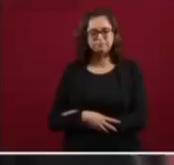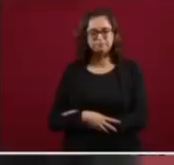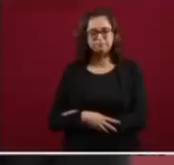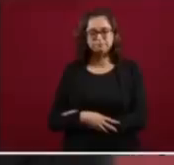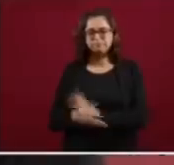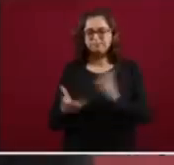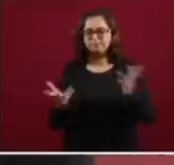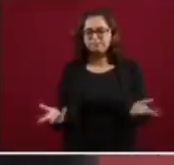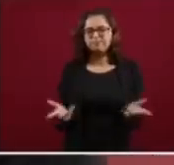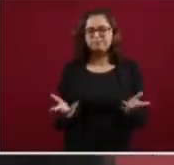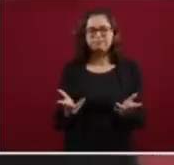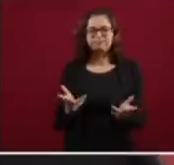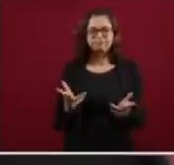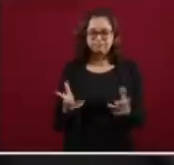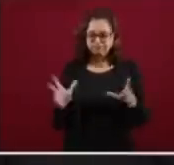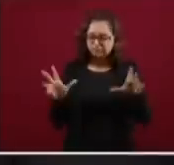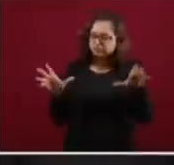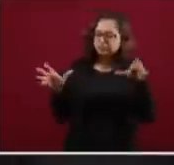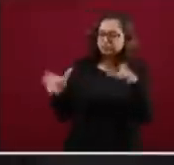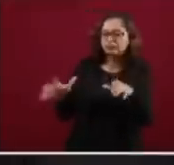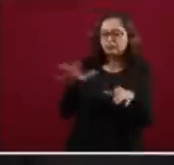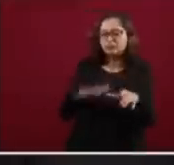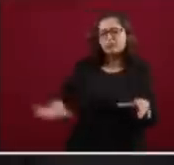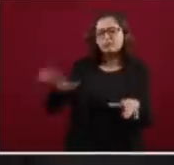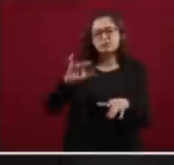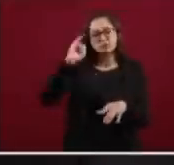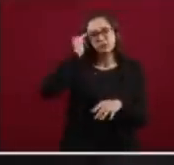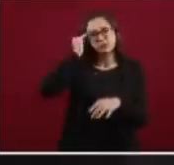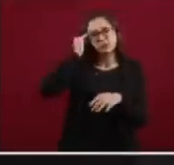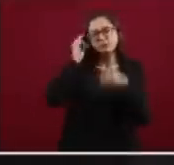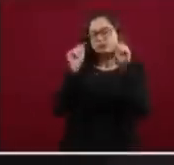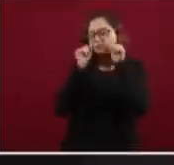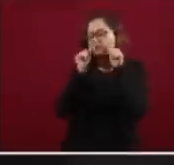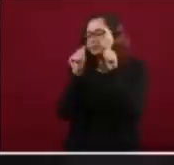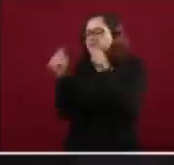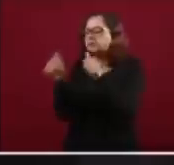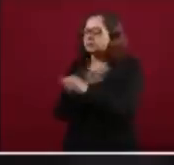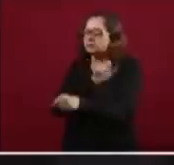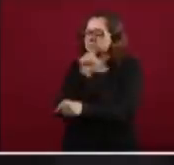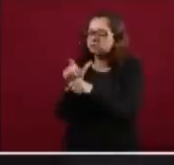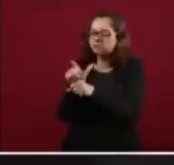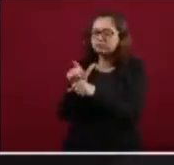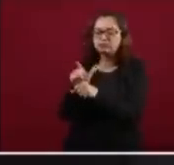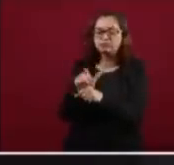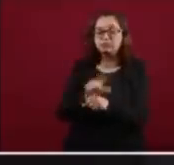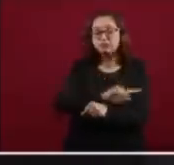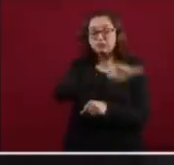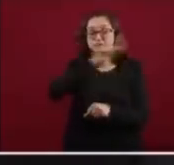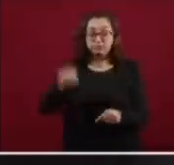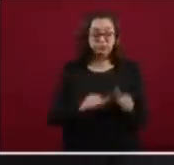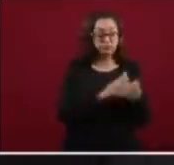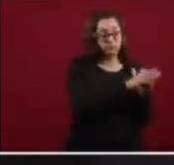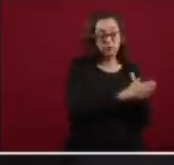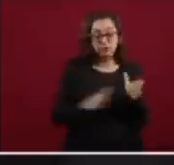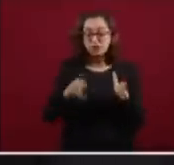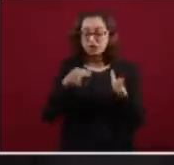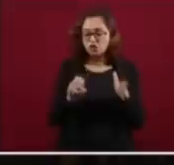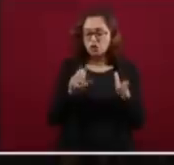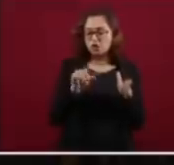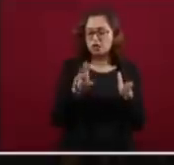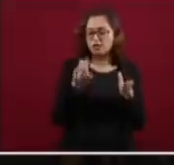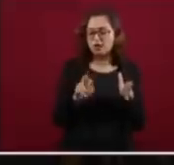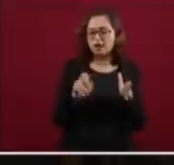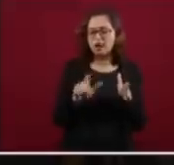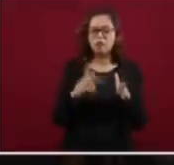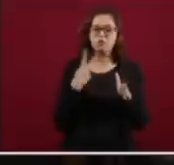hay una atención especial en el período neoliberal desaparecer las